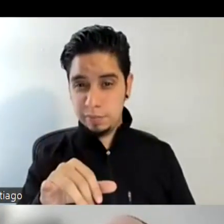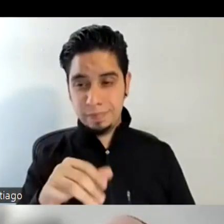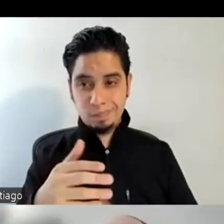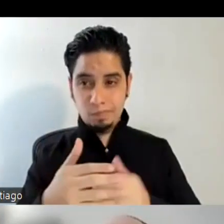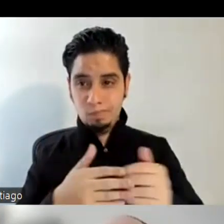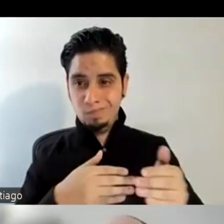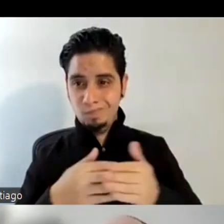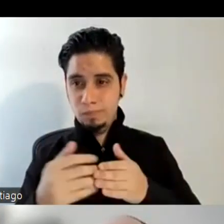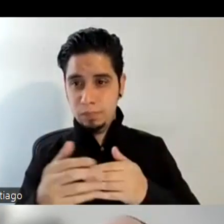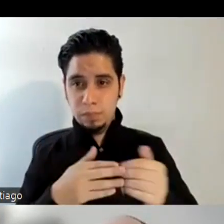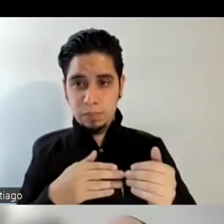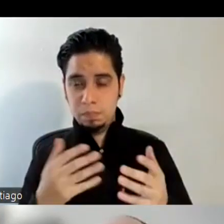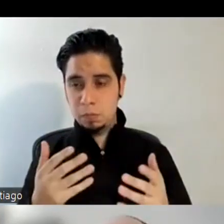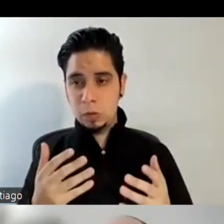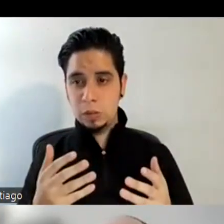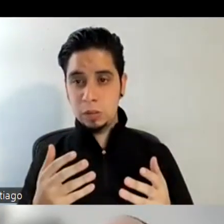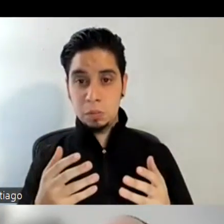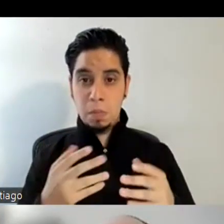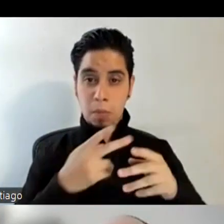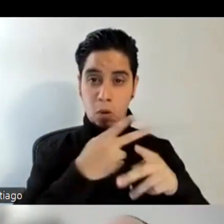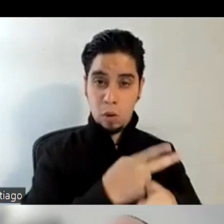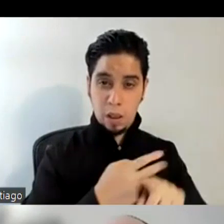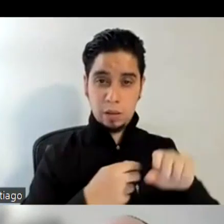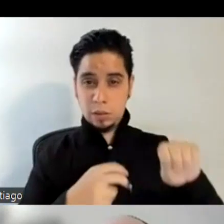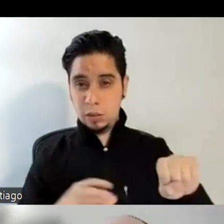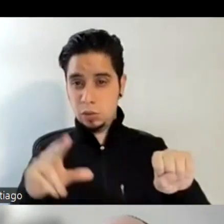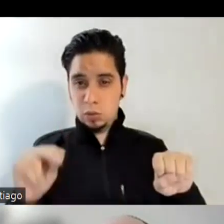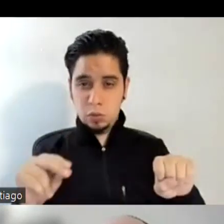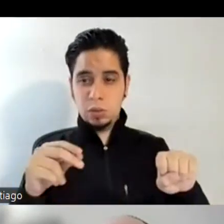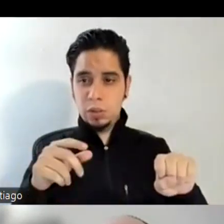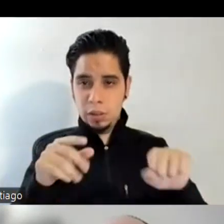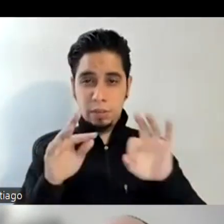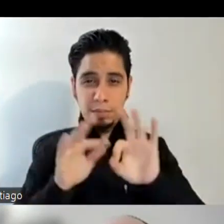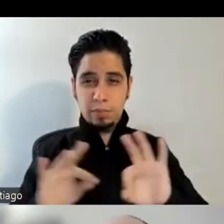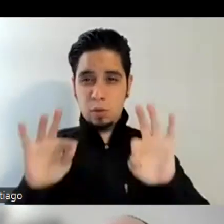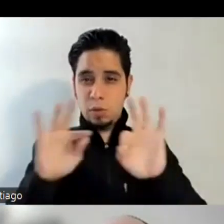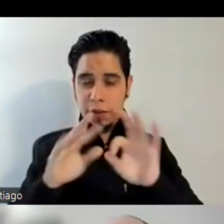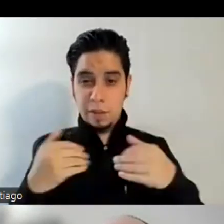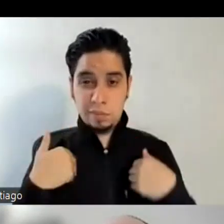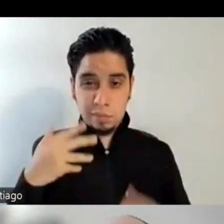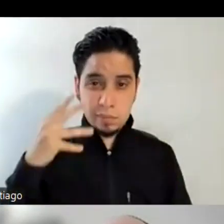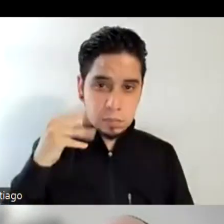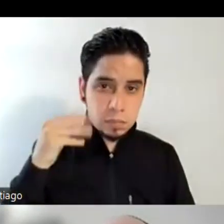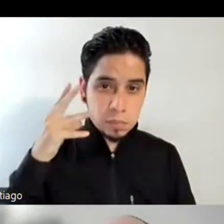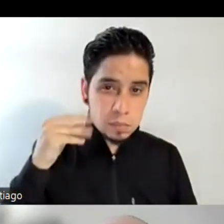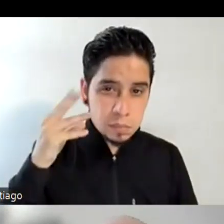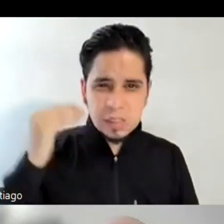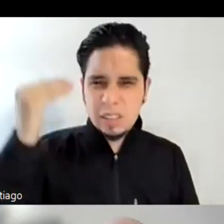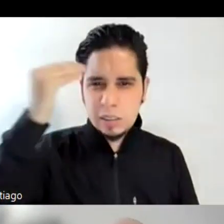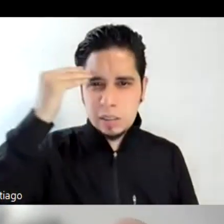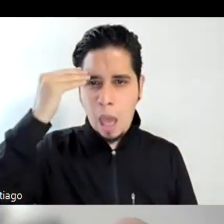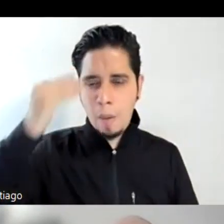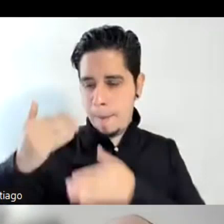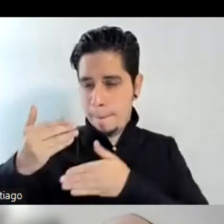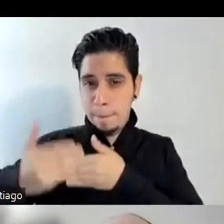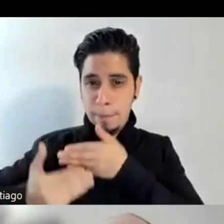independientemente no vayas a producir, es necesario que pases por la experiencia de conocer.